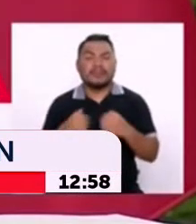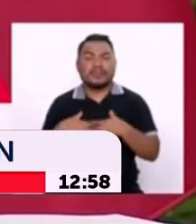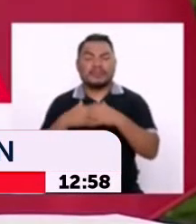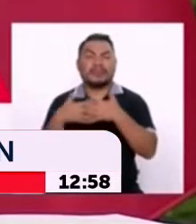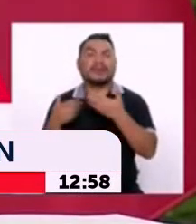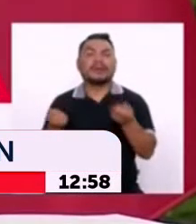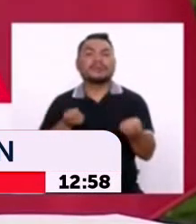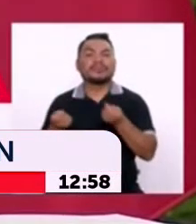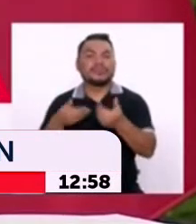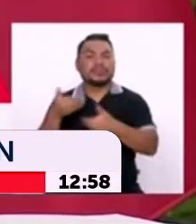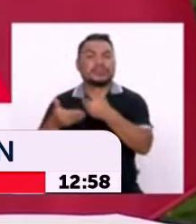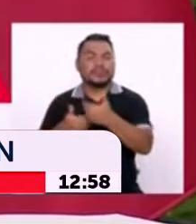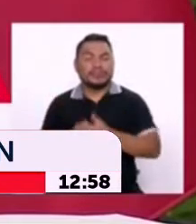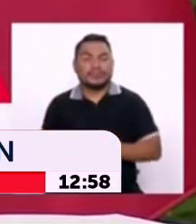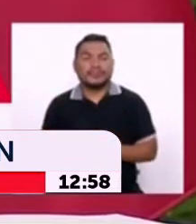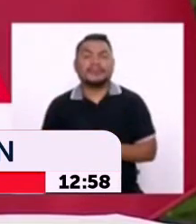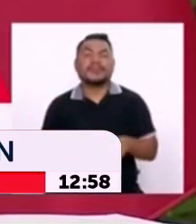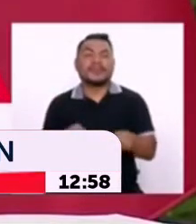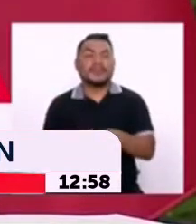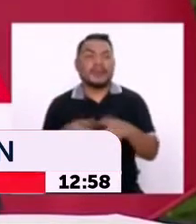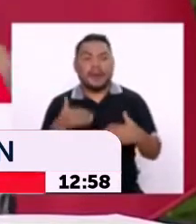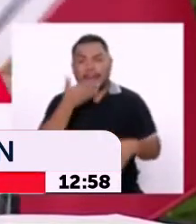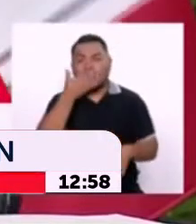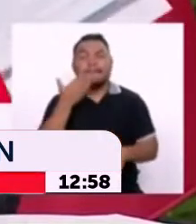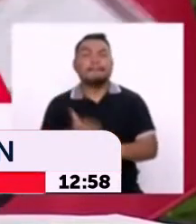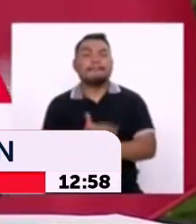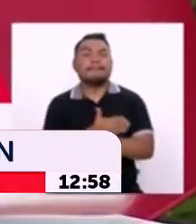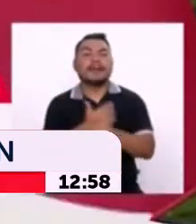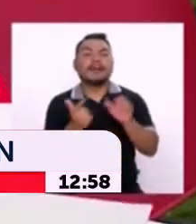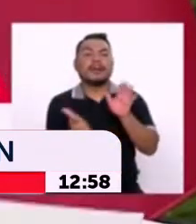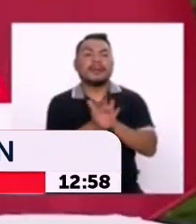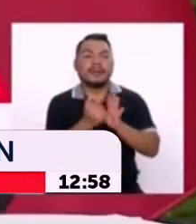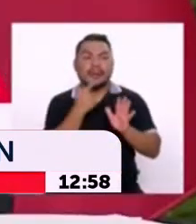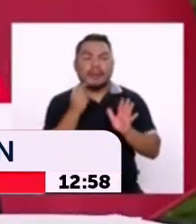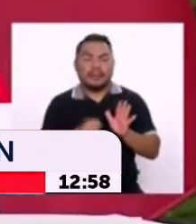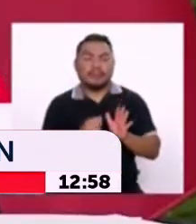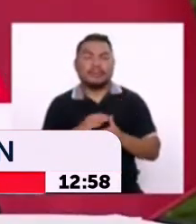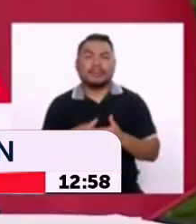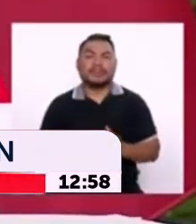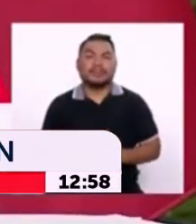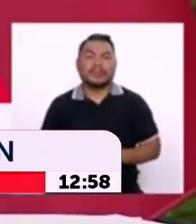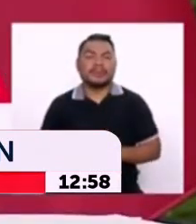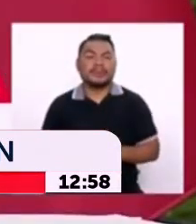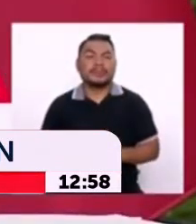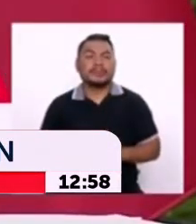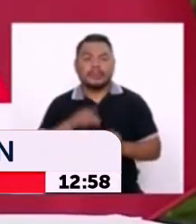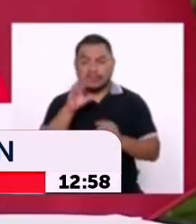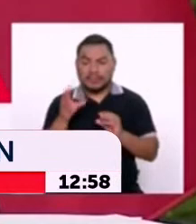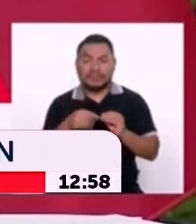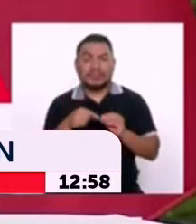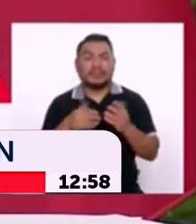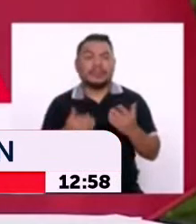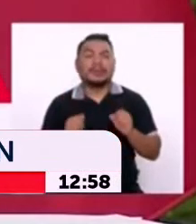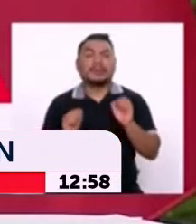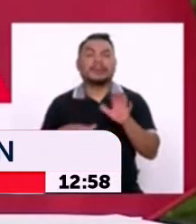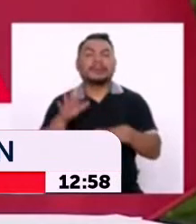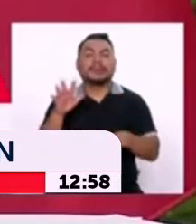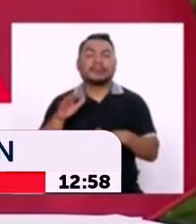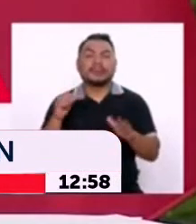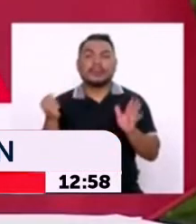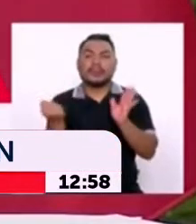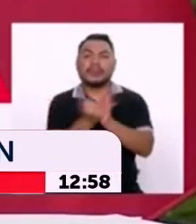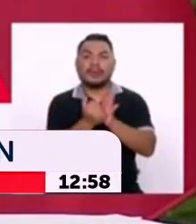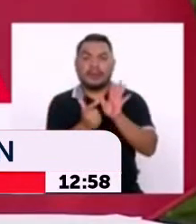los procedimientos administrativos y las mejoras a las leyes de calidad migratoria. En suma, estos 15